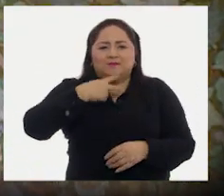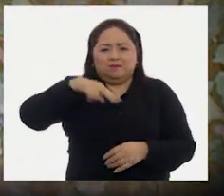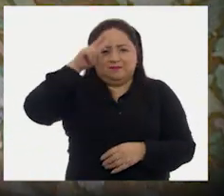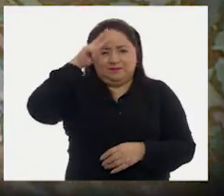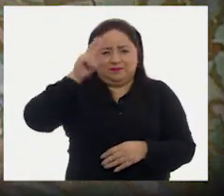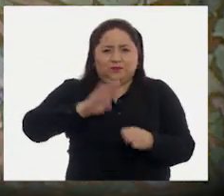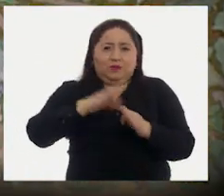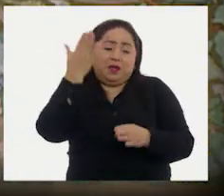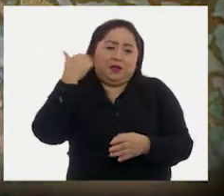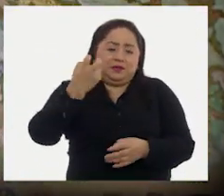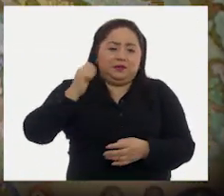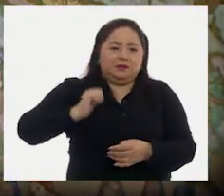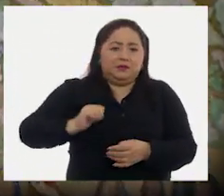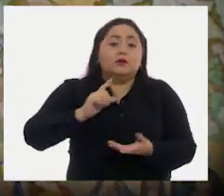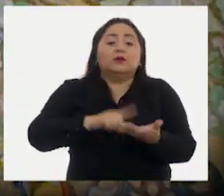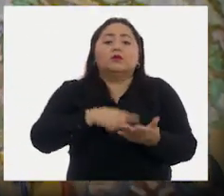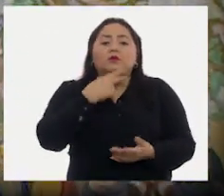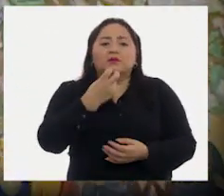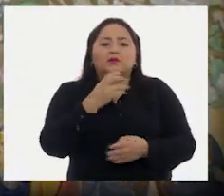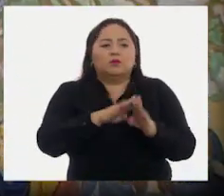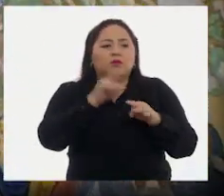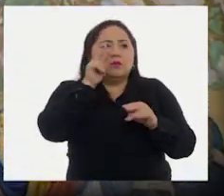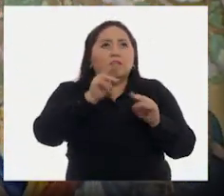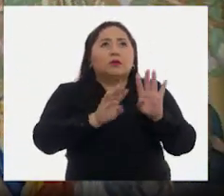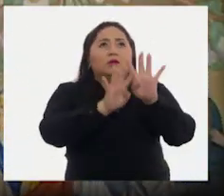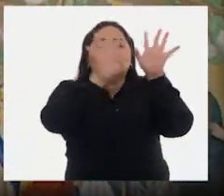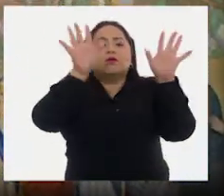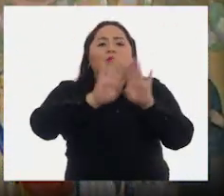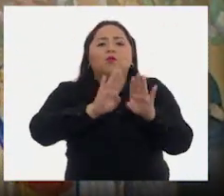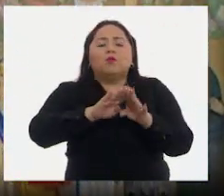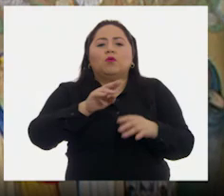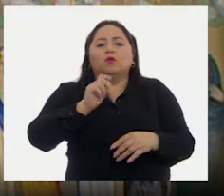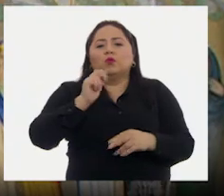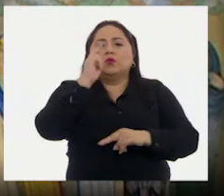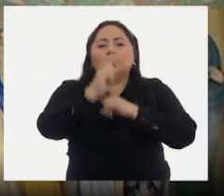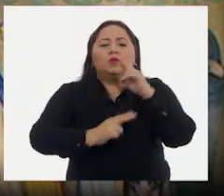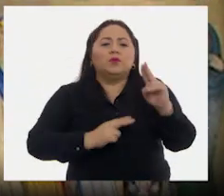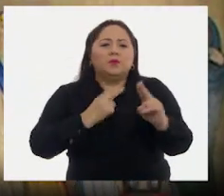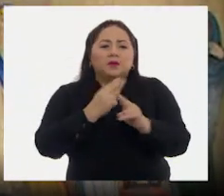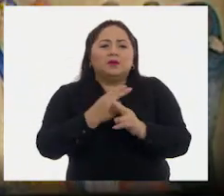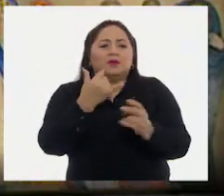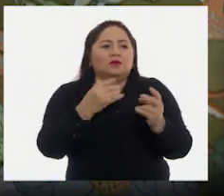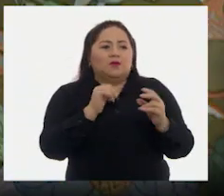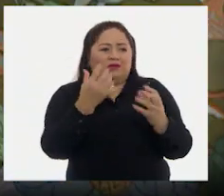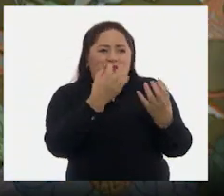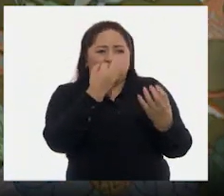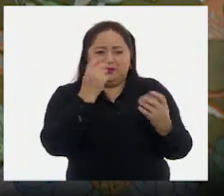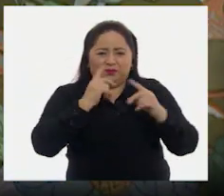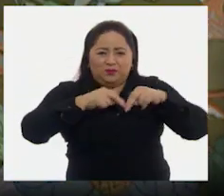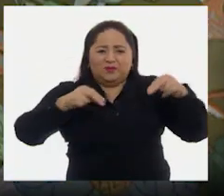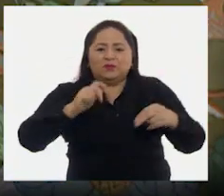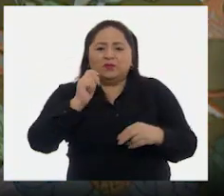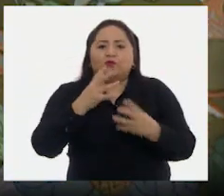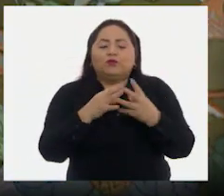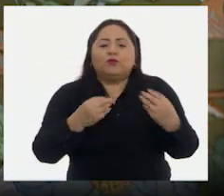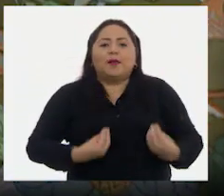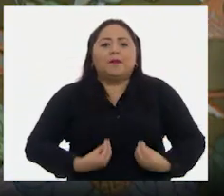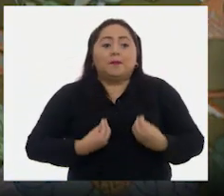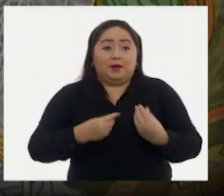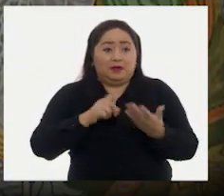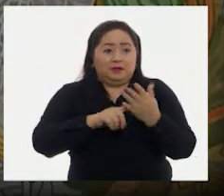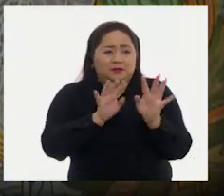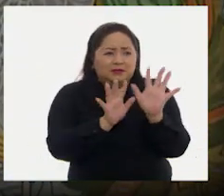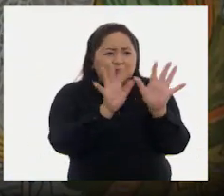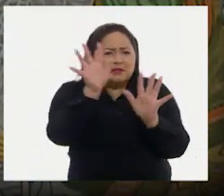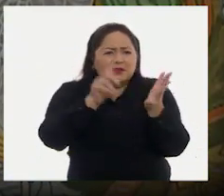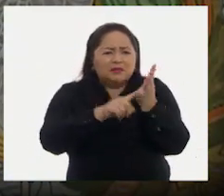está representado como el eje del universo, y 12 mujeres son una alegoría de los frutos de la vida. Las ramas del árbol tienen